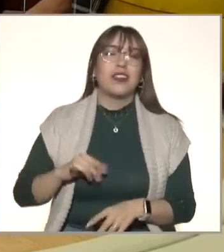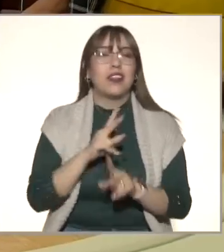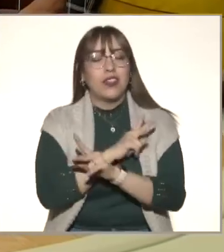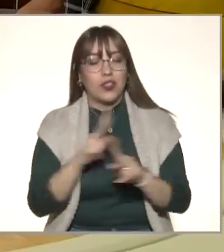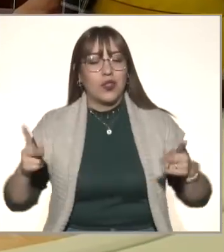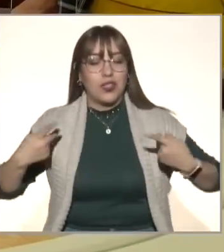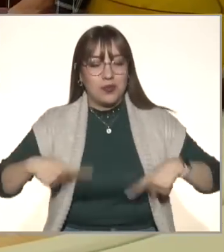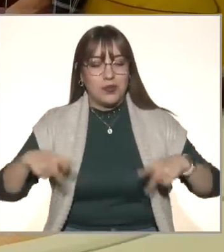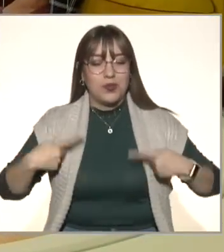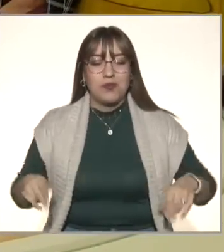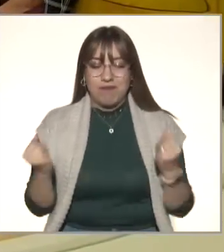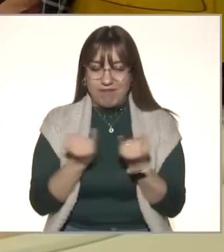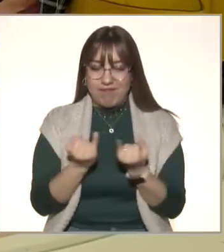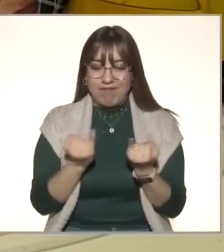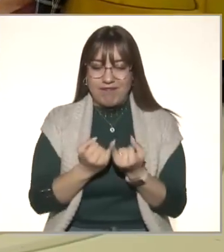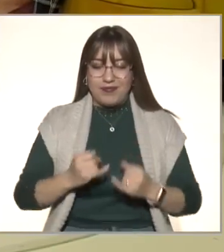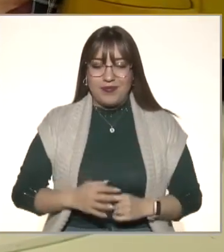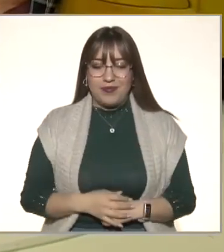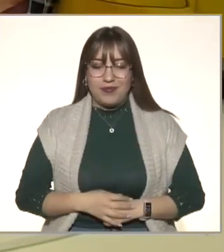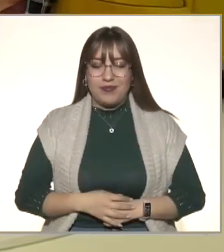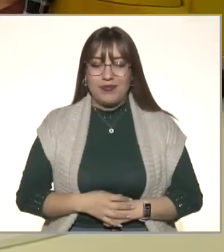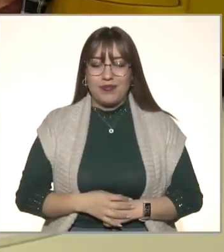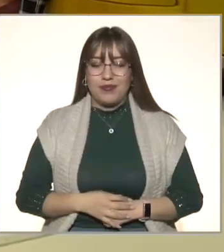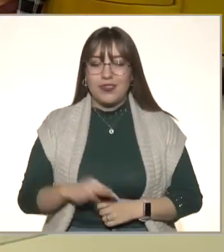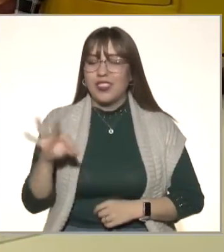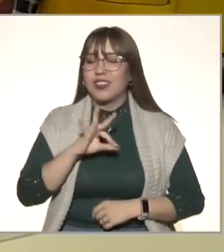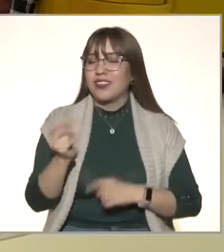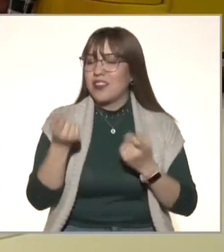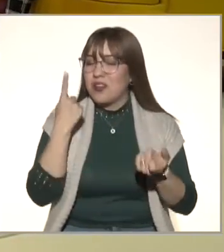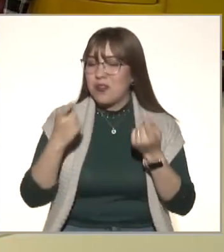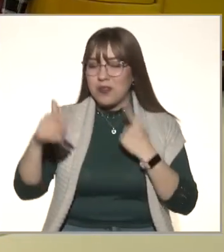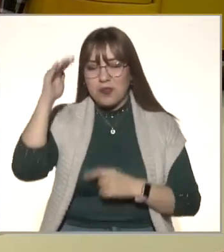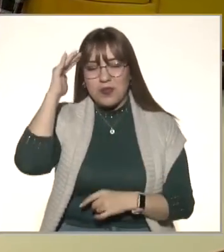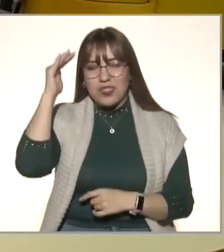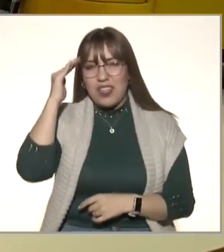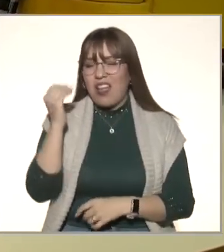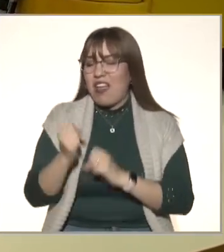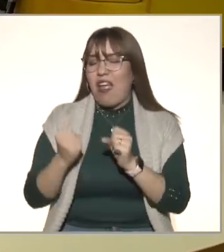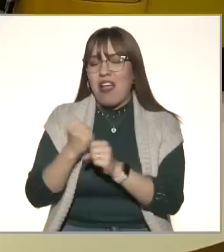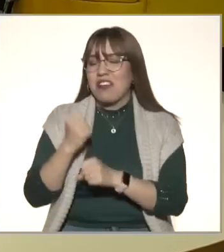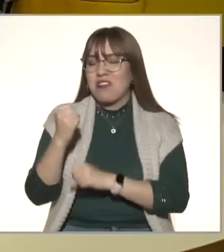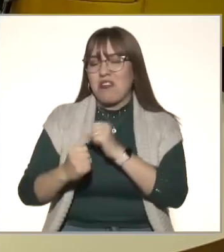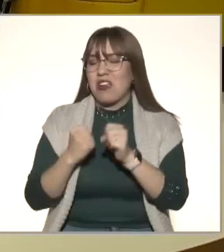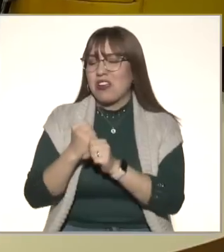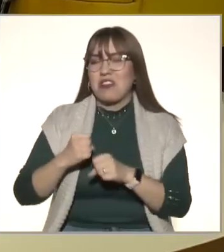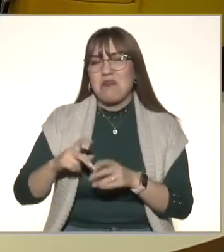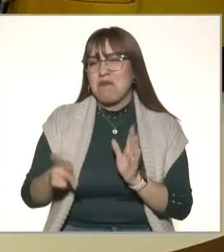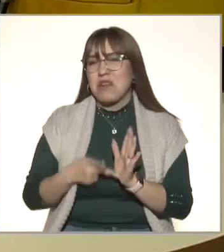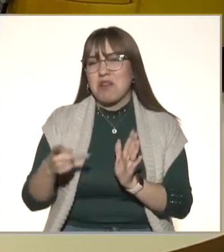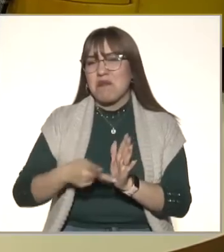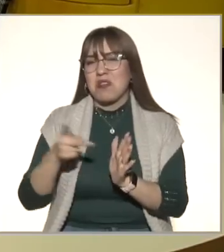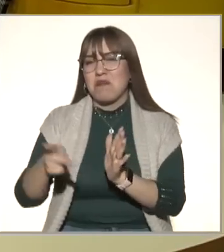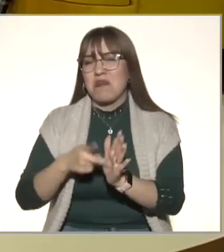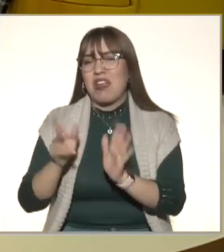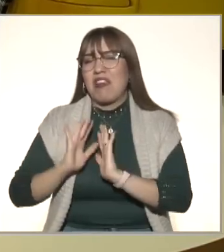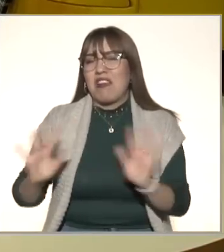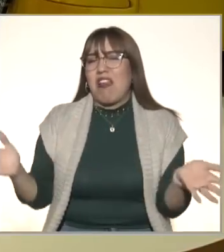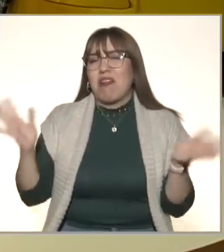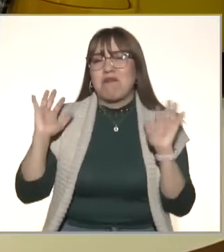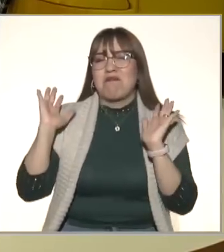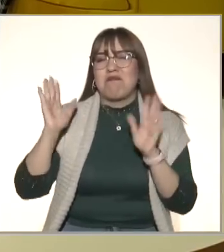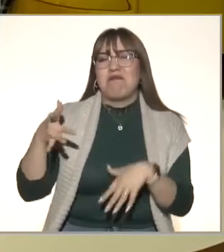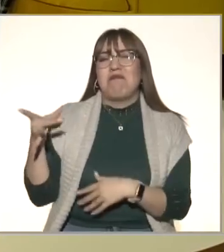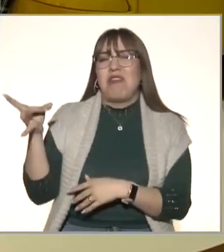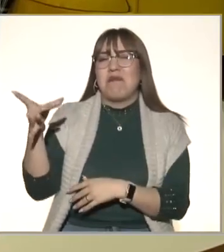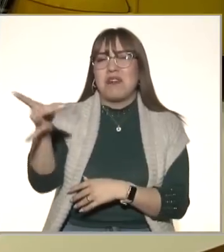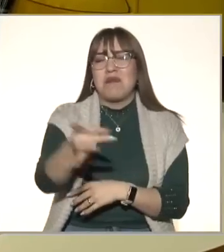de una familia. Ya sé que de repente tú pensarías, pues lo celebramos cada año y estoy curado de espanto, pero no. Cada año trae sus retos,